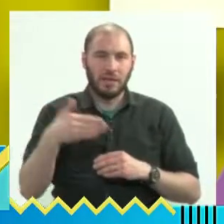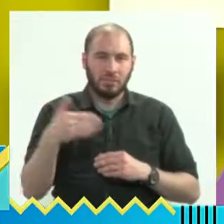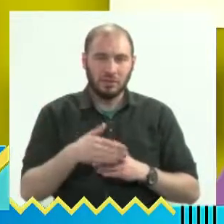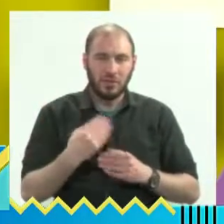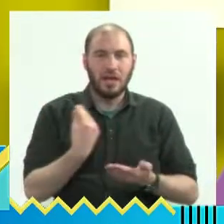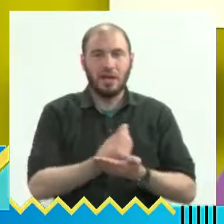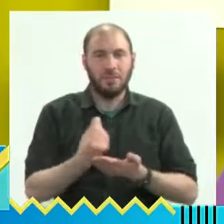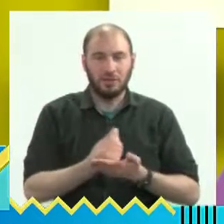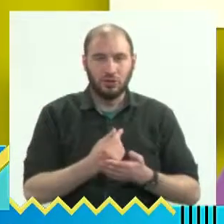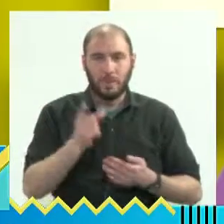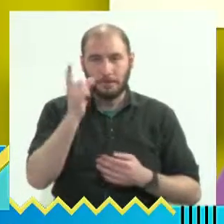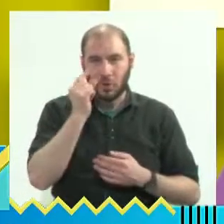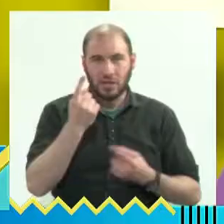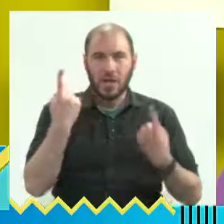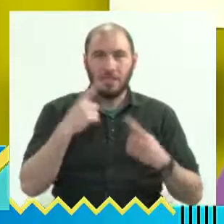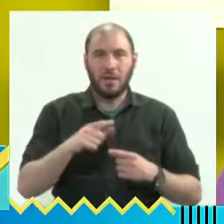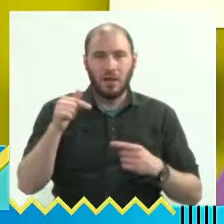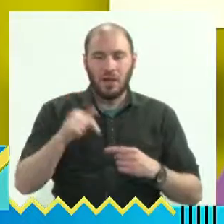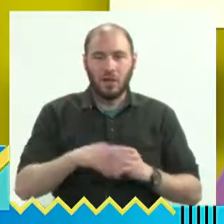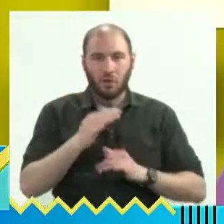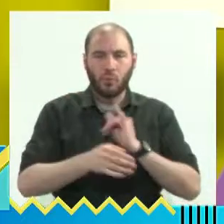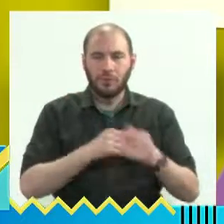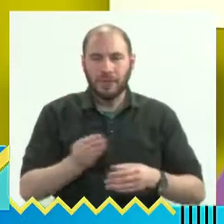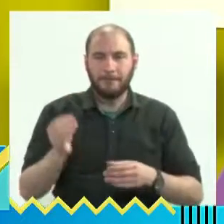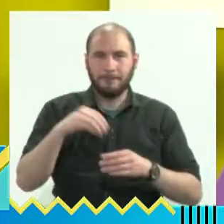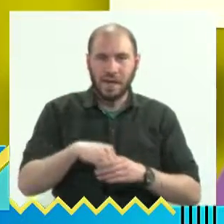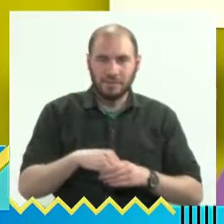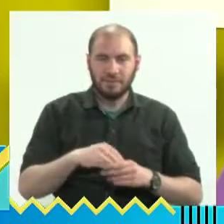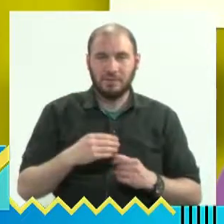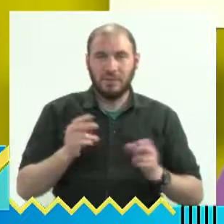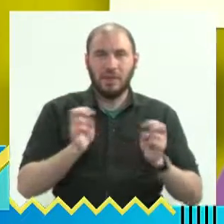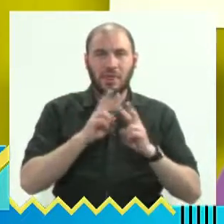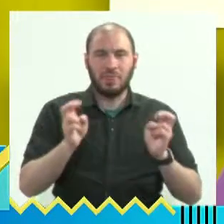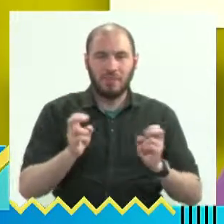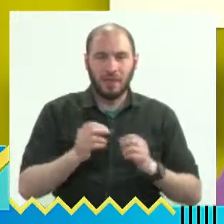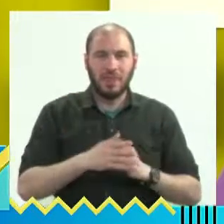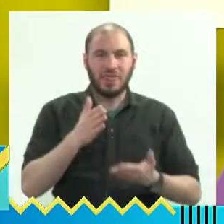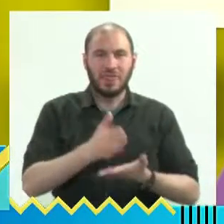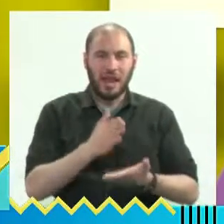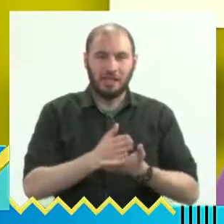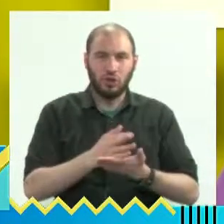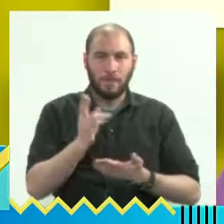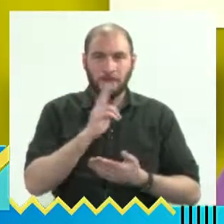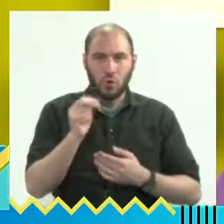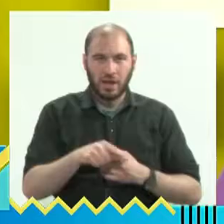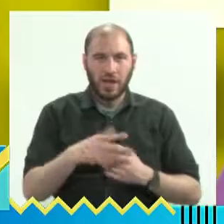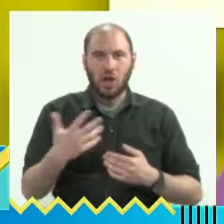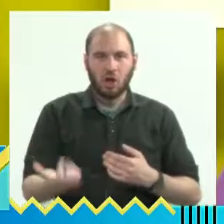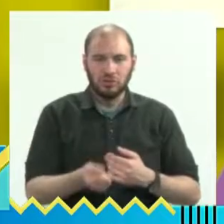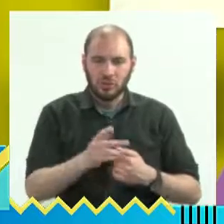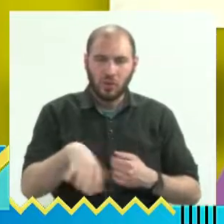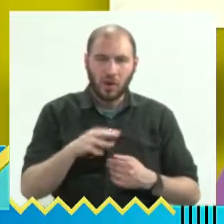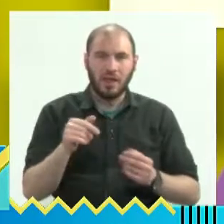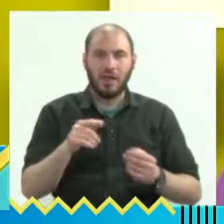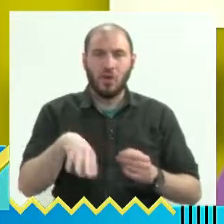y la representación política, pero nos vamos a seguir metiendo un poquito más, ¿sí?, en esto que tiene que ver con derechos de las mujeres, de ganar terreno en